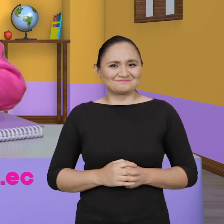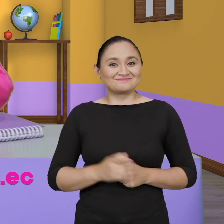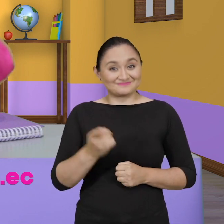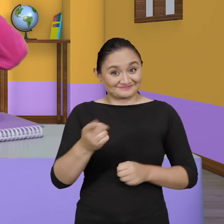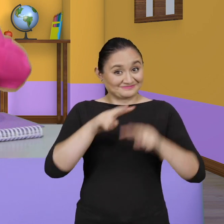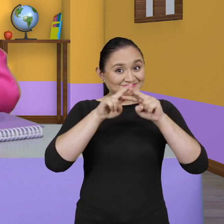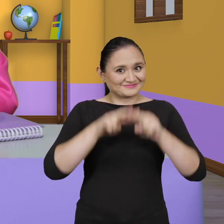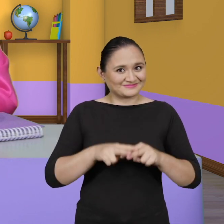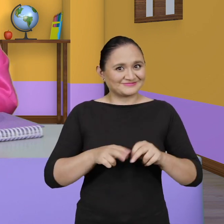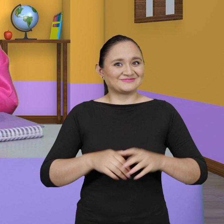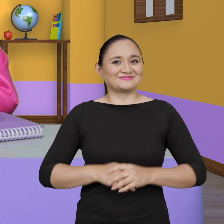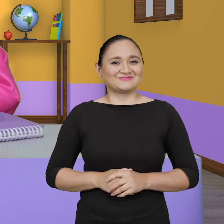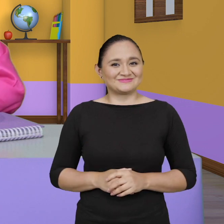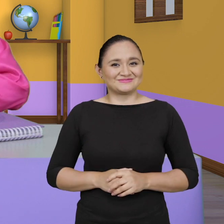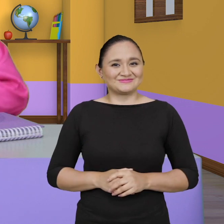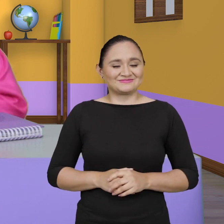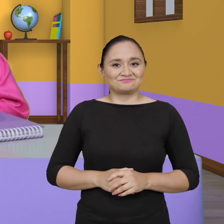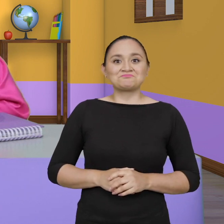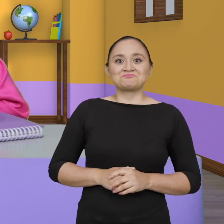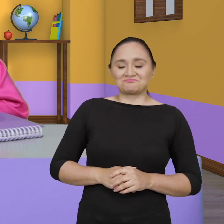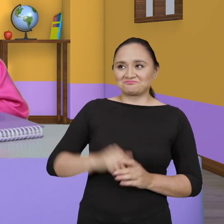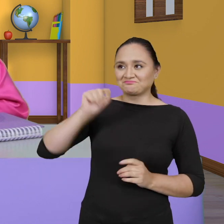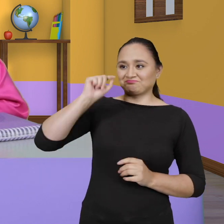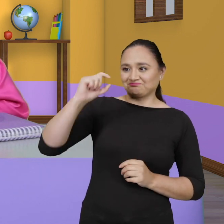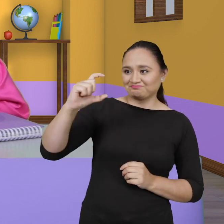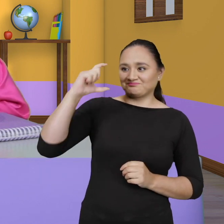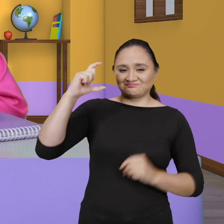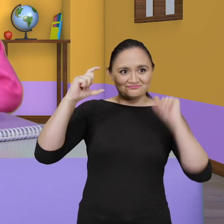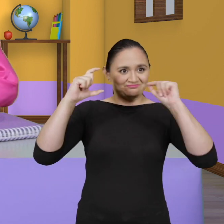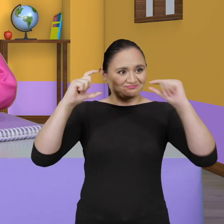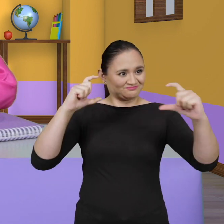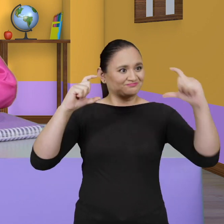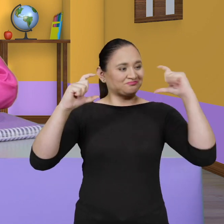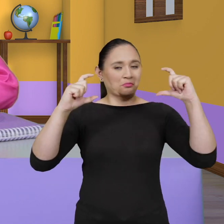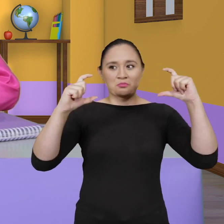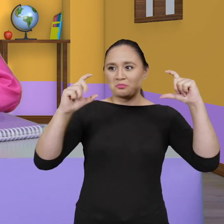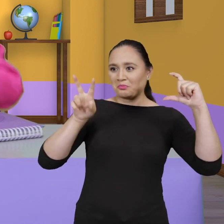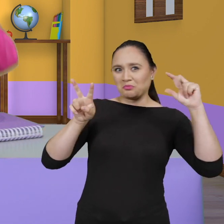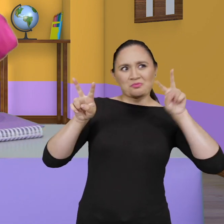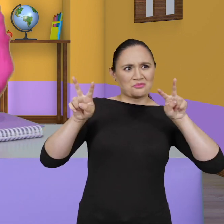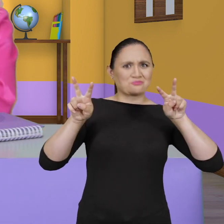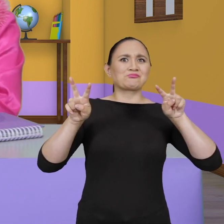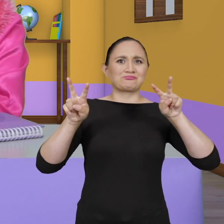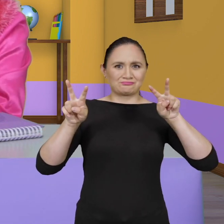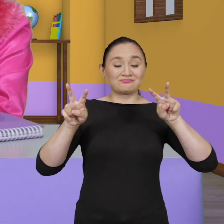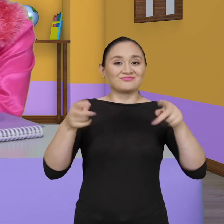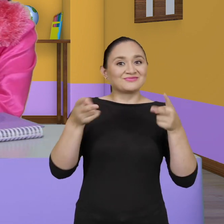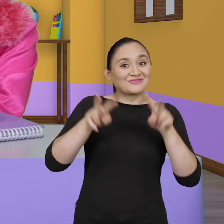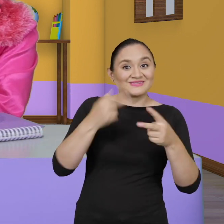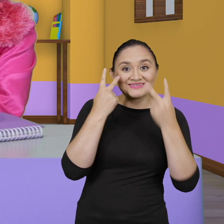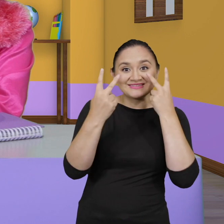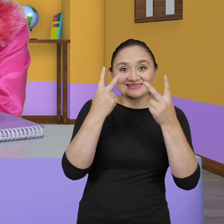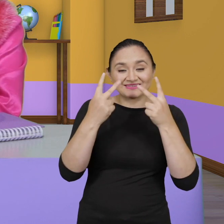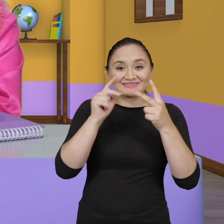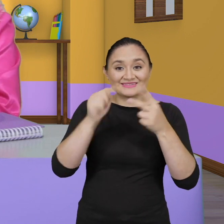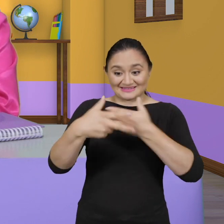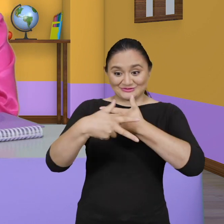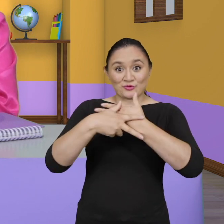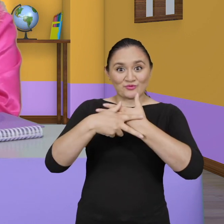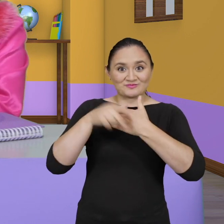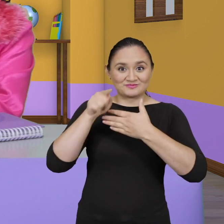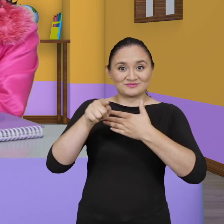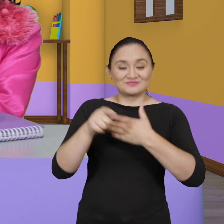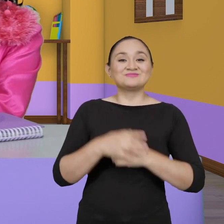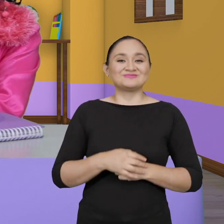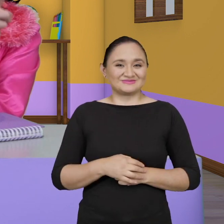recursos2.educacion.gov.es. Ya está. ¡Sí! ¡Qué bien! Y también vean el canal de